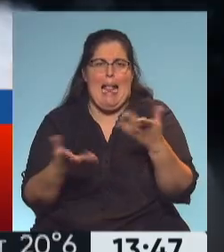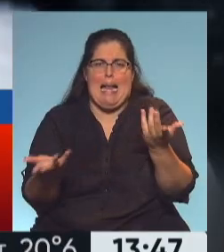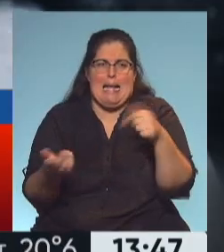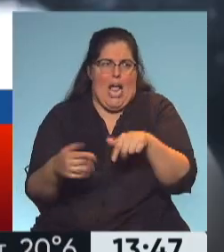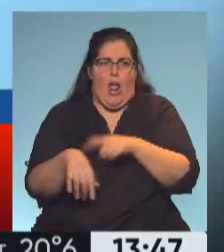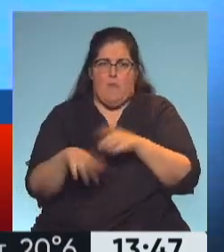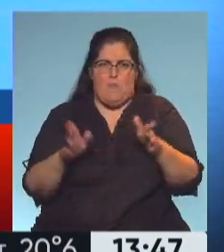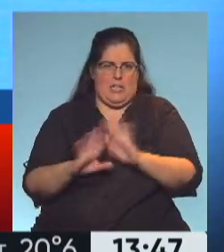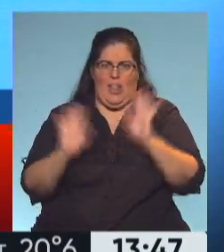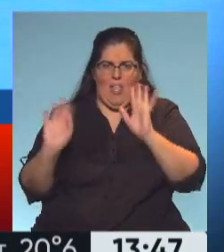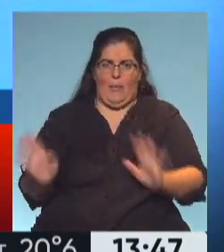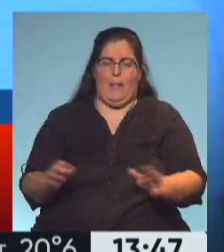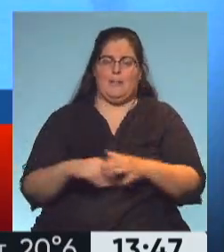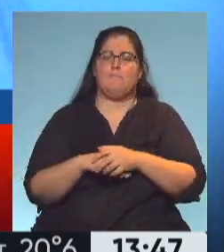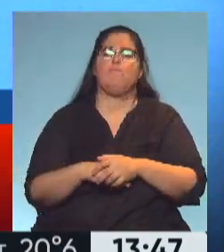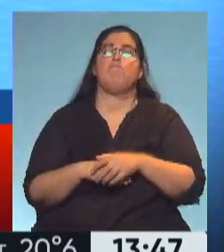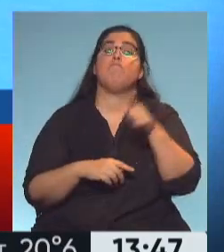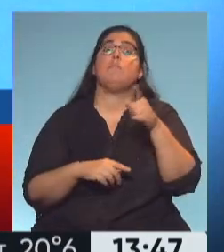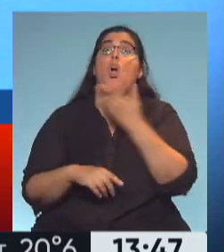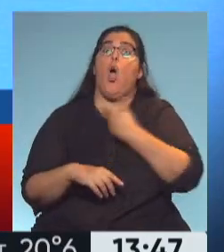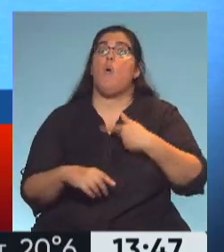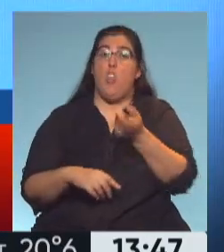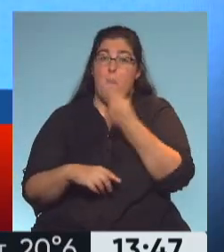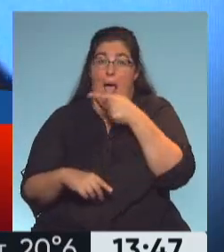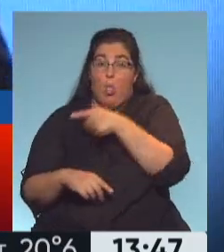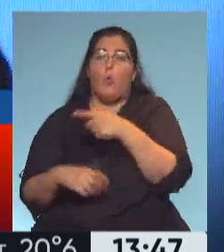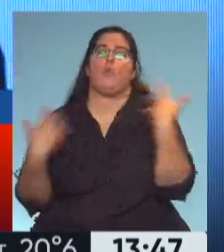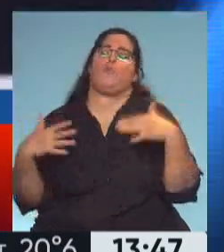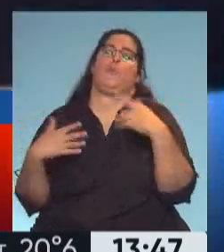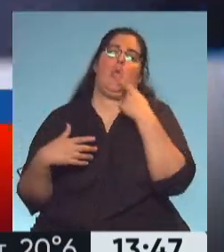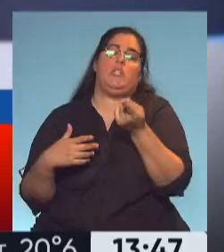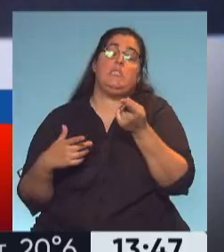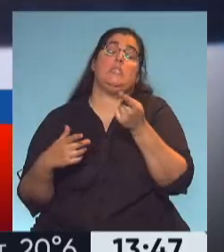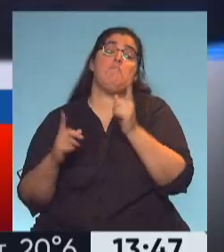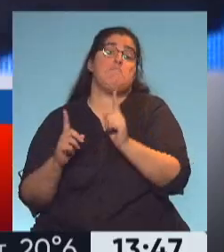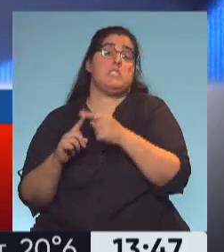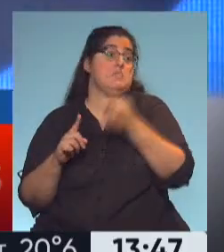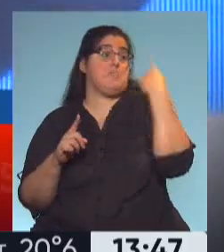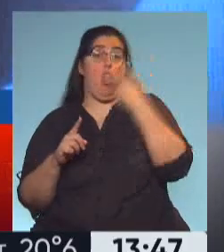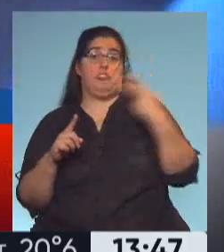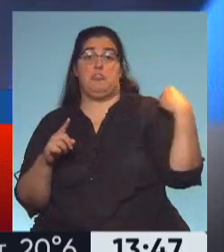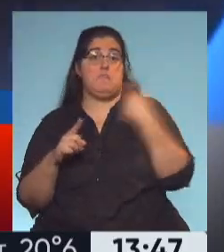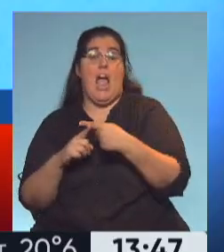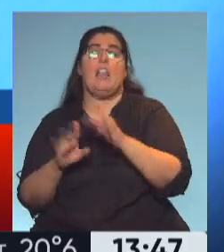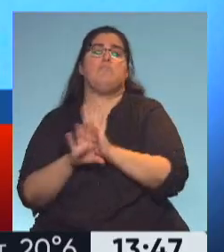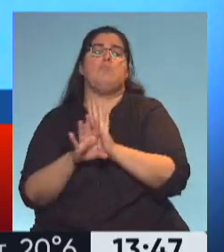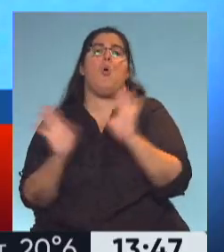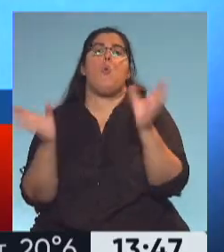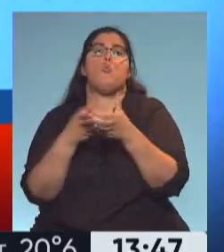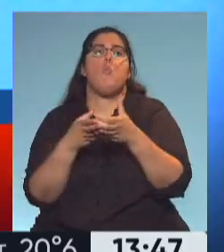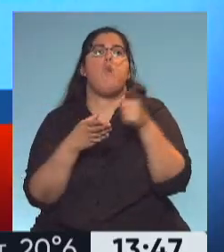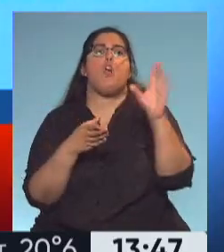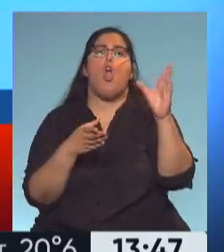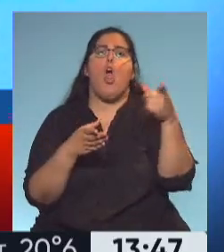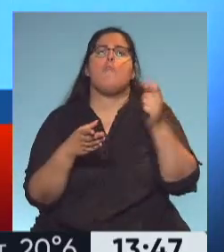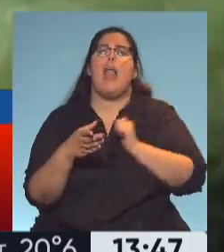está pasando. El gobierno de Nicolás Maduro asegura que desde entonces se enfrenta a un grupo armado colombiano vinculado